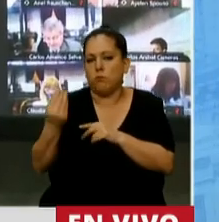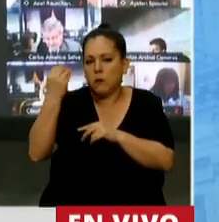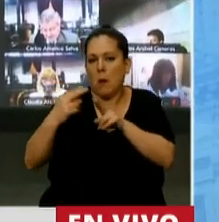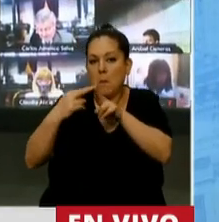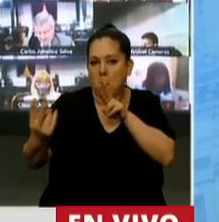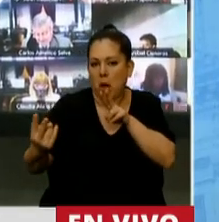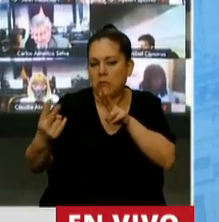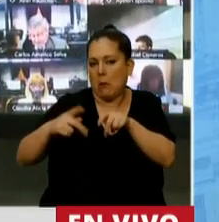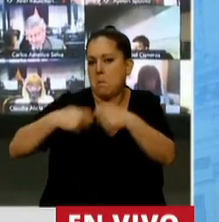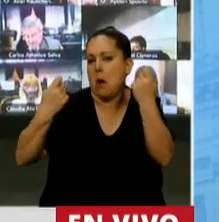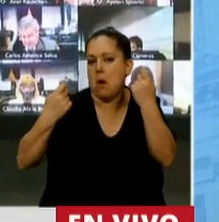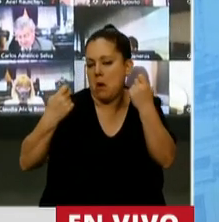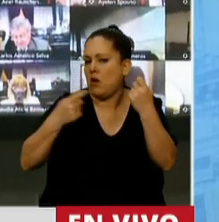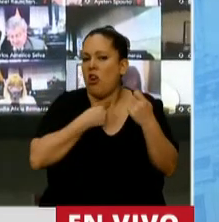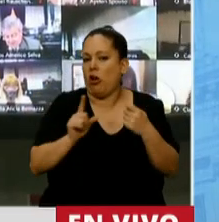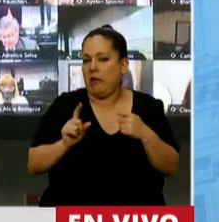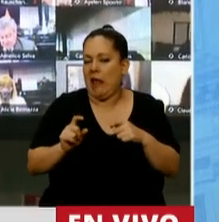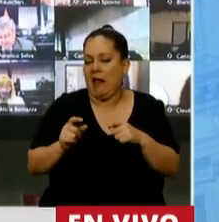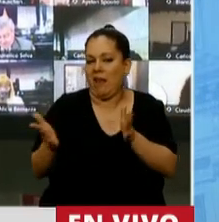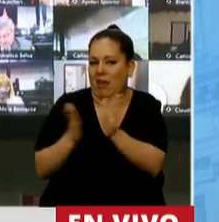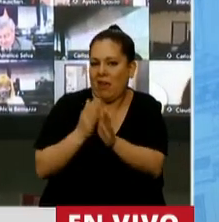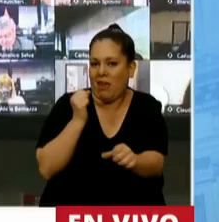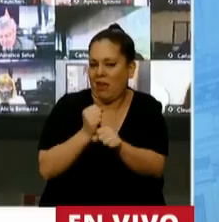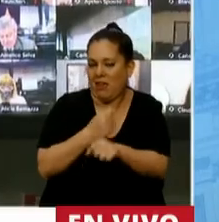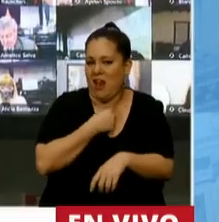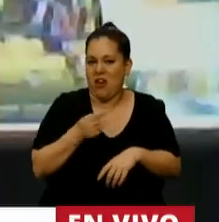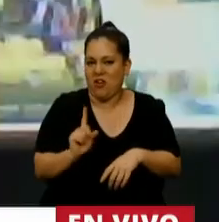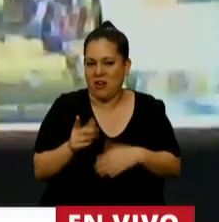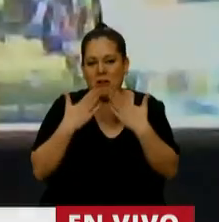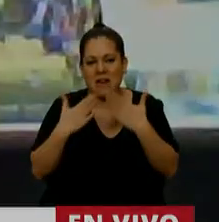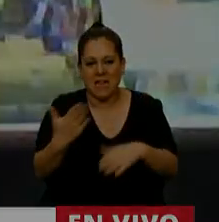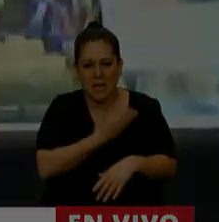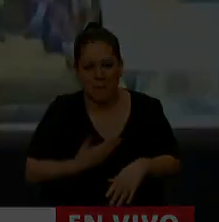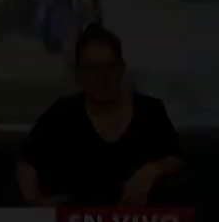solo cruzarlos. Muchas gracias, presidente. Gracias, diputado.